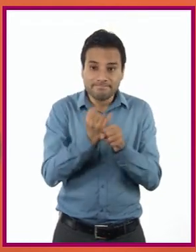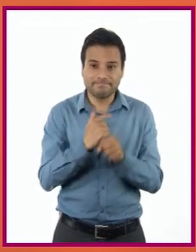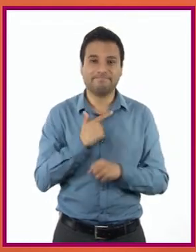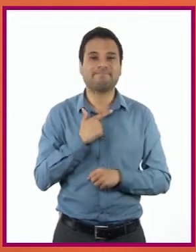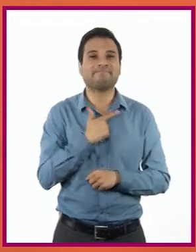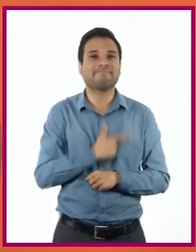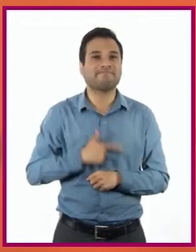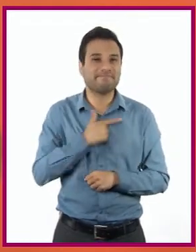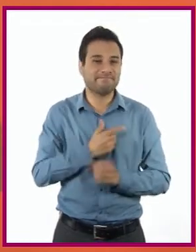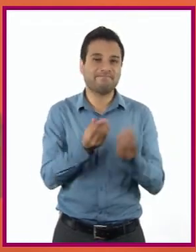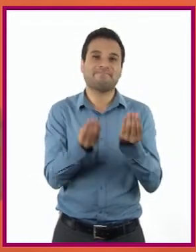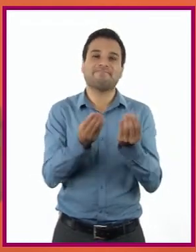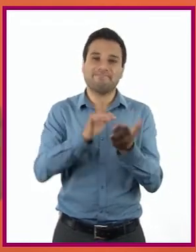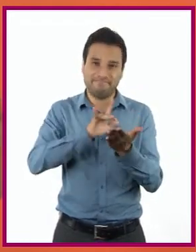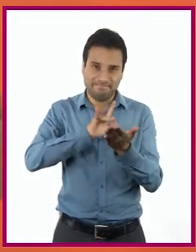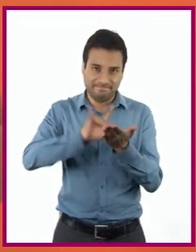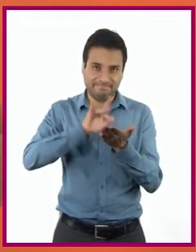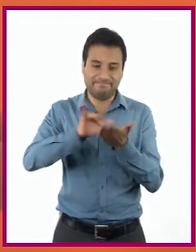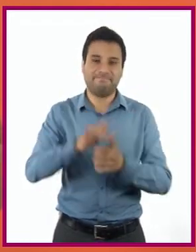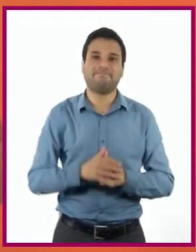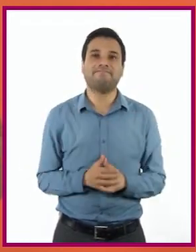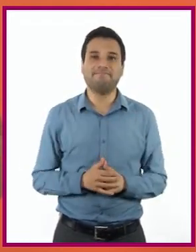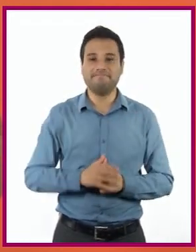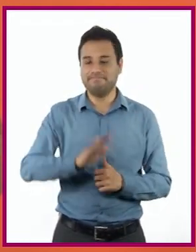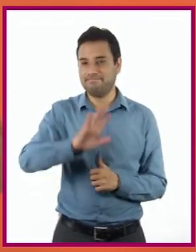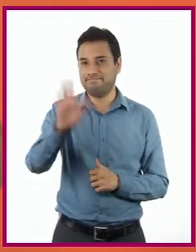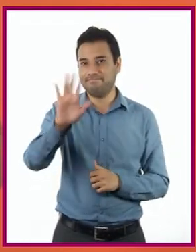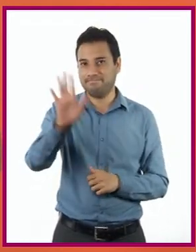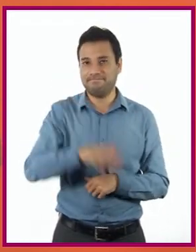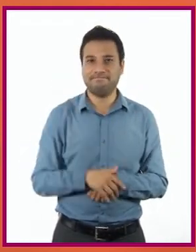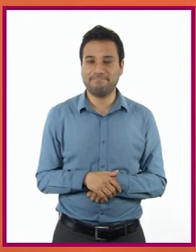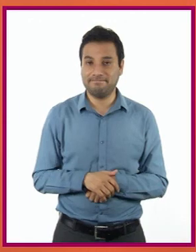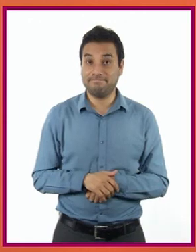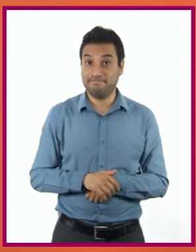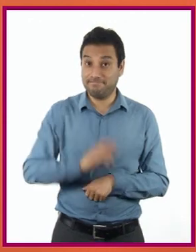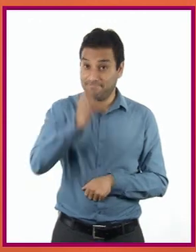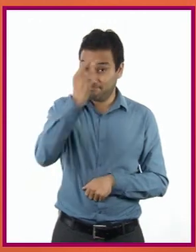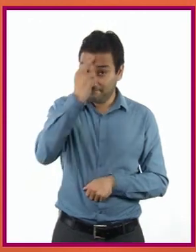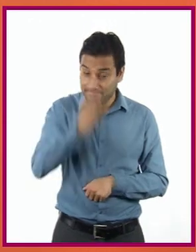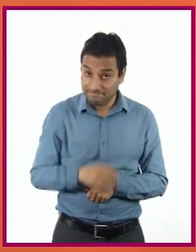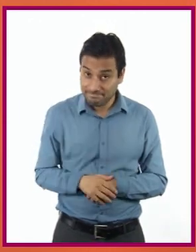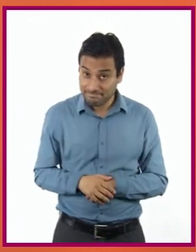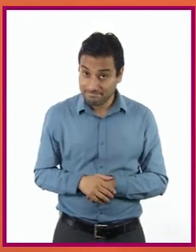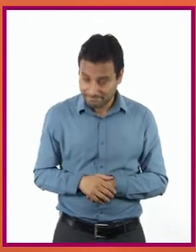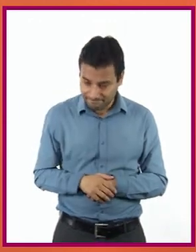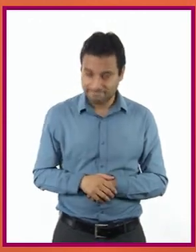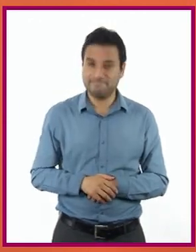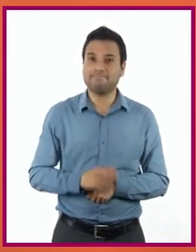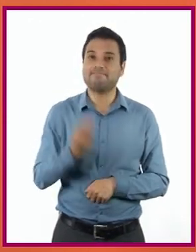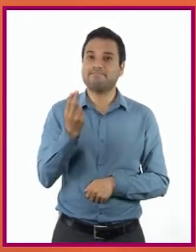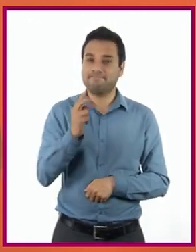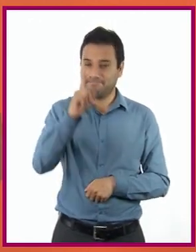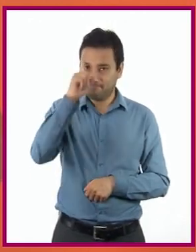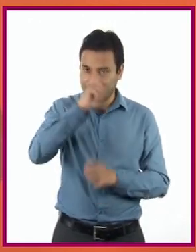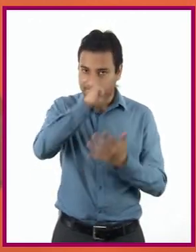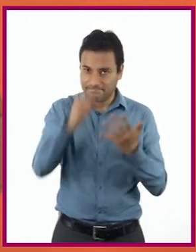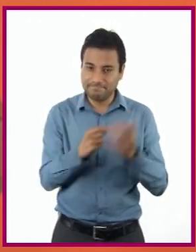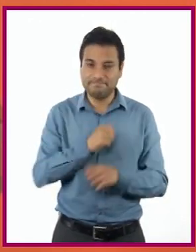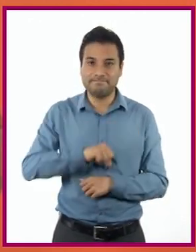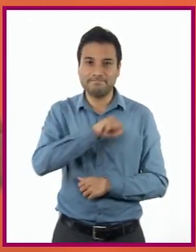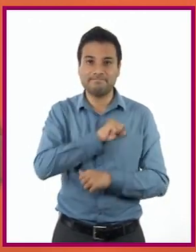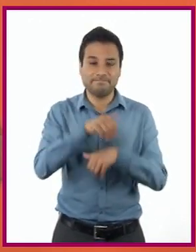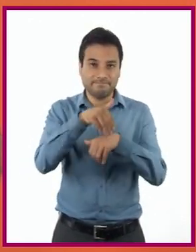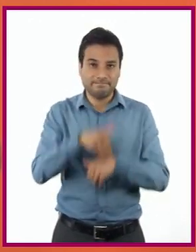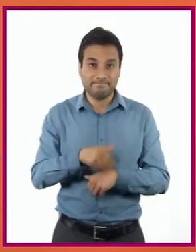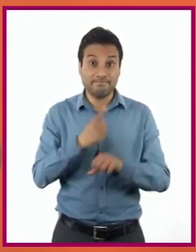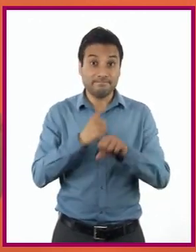gusto acompañarlos este día. Me despido de ustedes recordándoles que deben seguir las indicaciones de higiene y salud para frenar